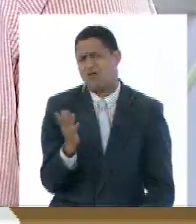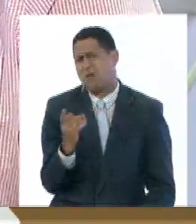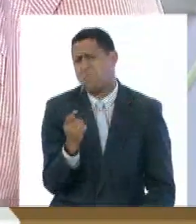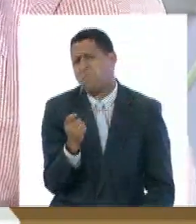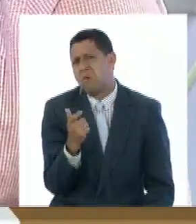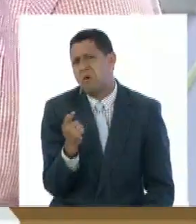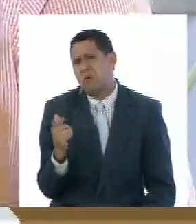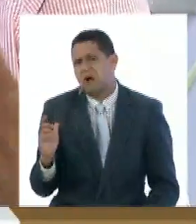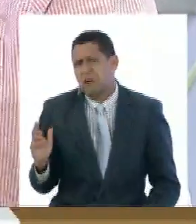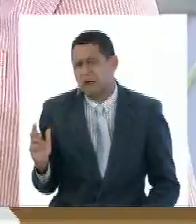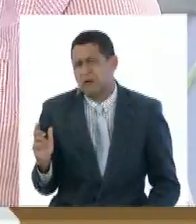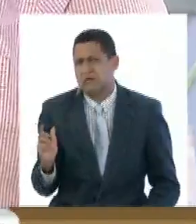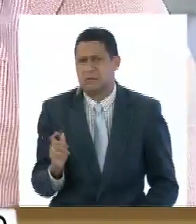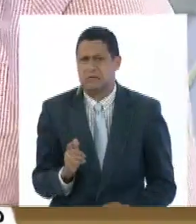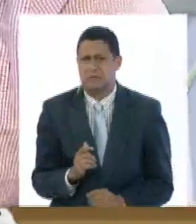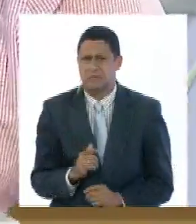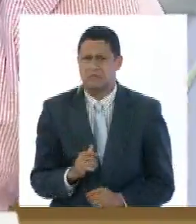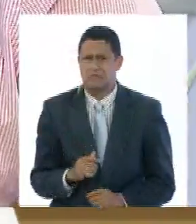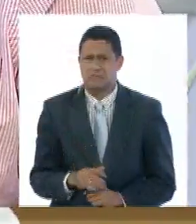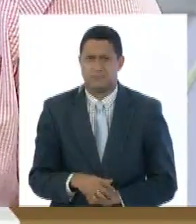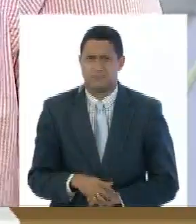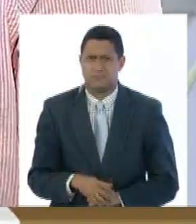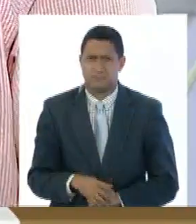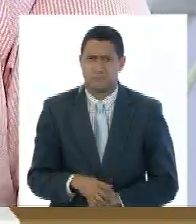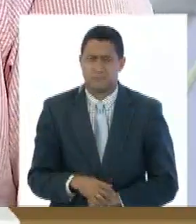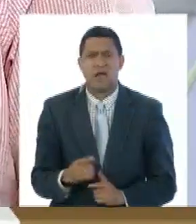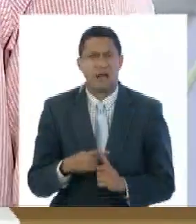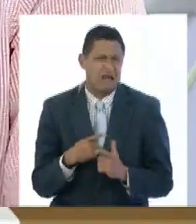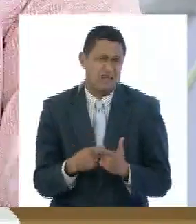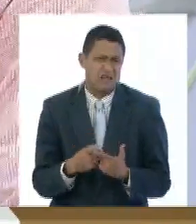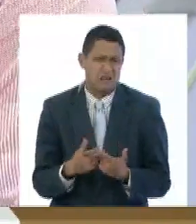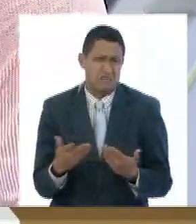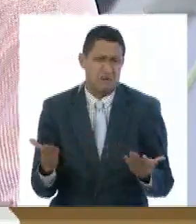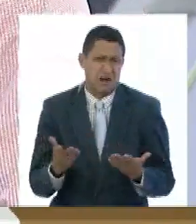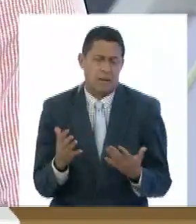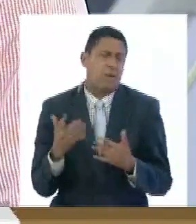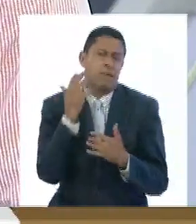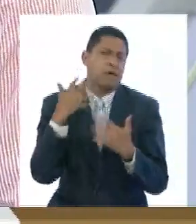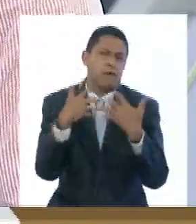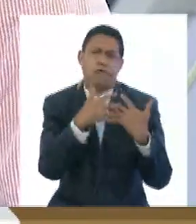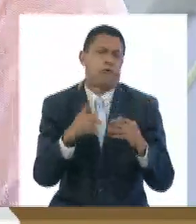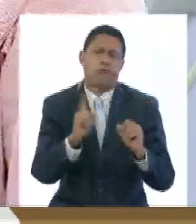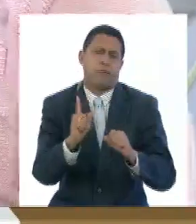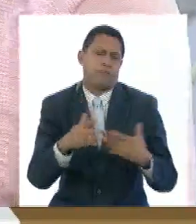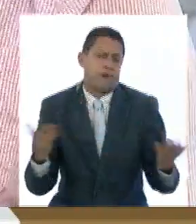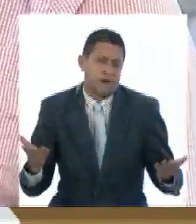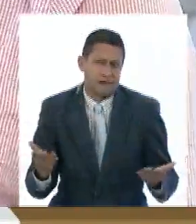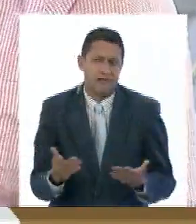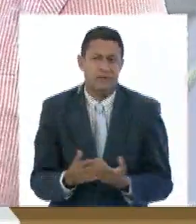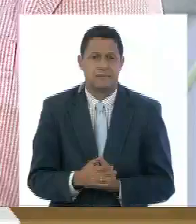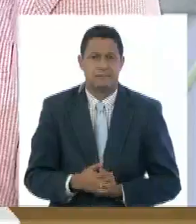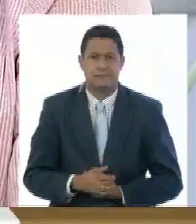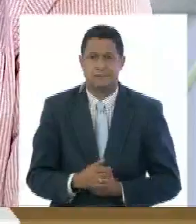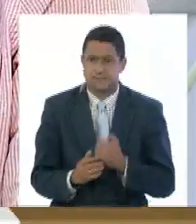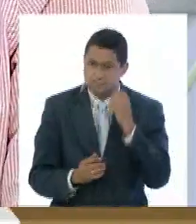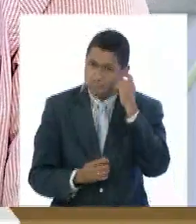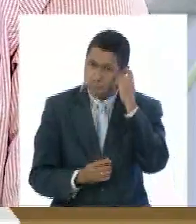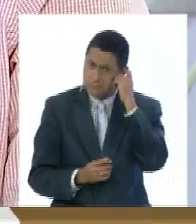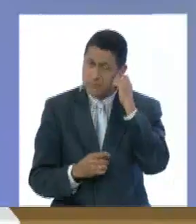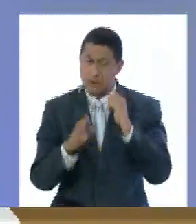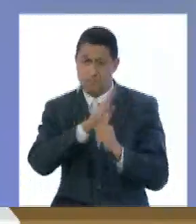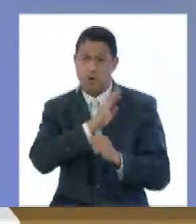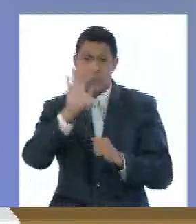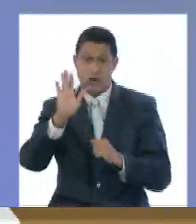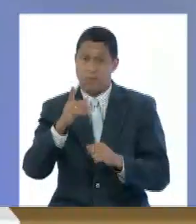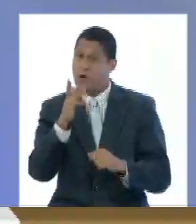muy limitadas, para no decir prácticamente imposibles. Entonces, por ejemplo, en los Estados Unidos no la ponen, ¿ok? No está dentro del esquema de ellos. Porque